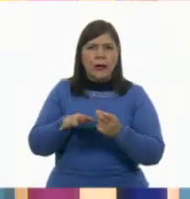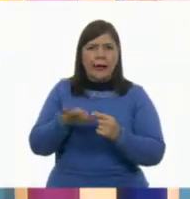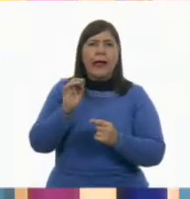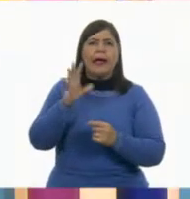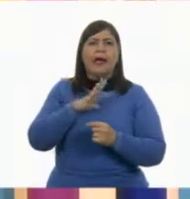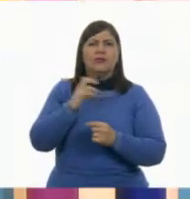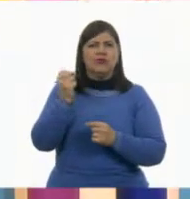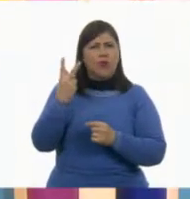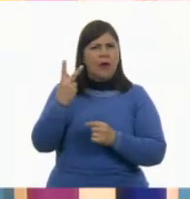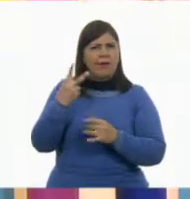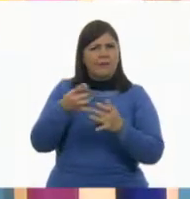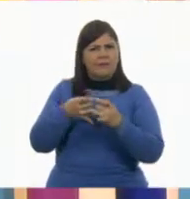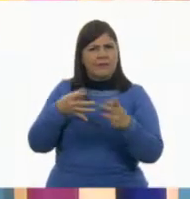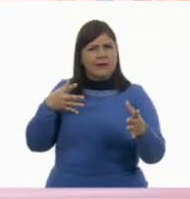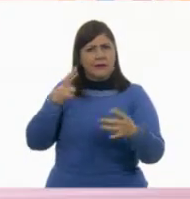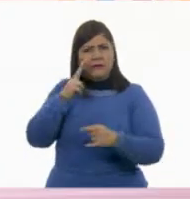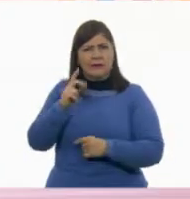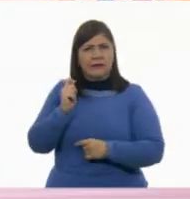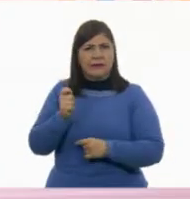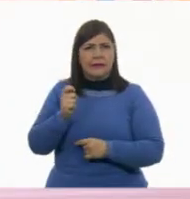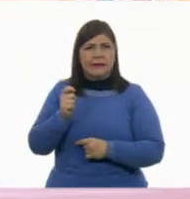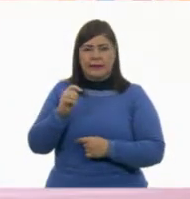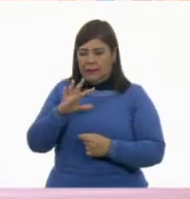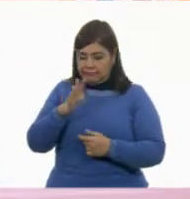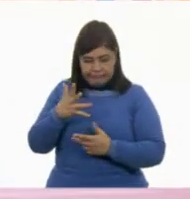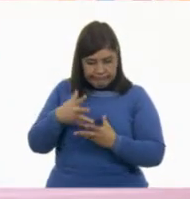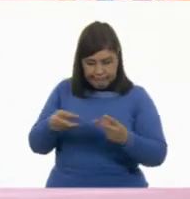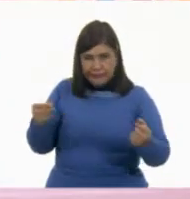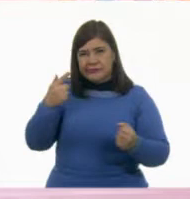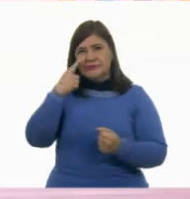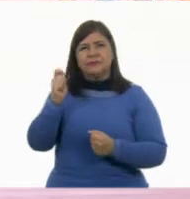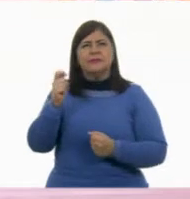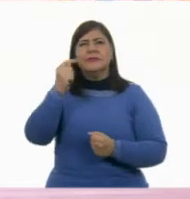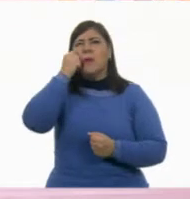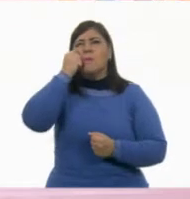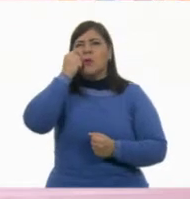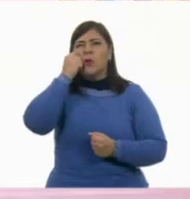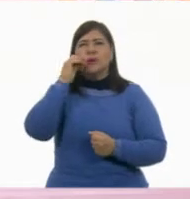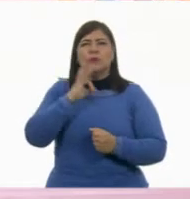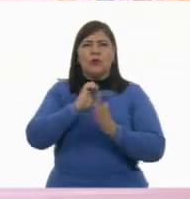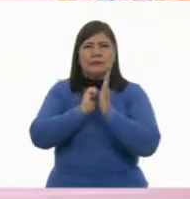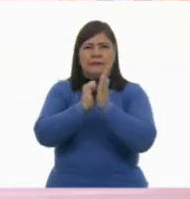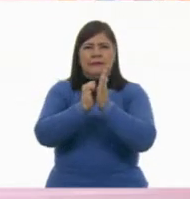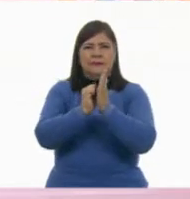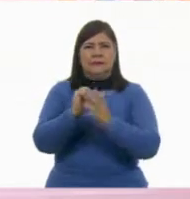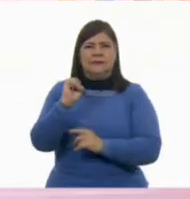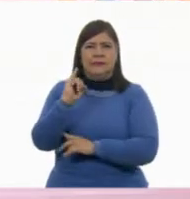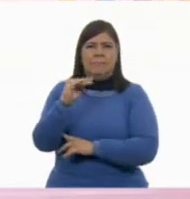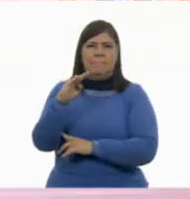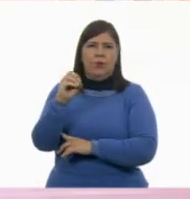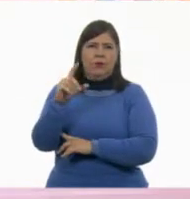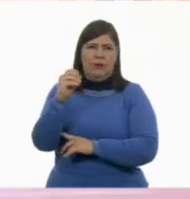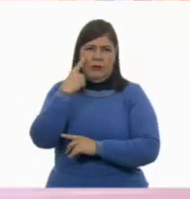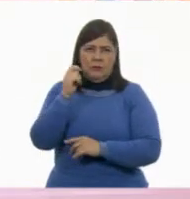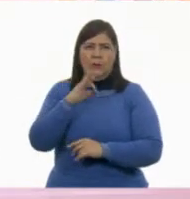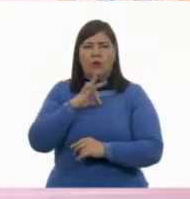Teníamos dos flechas. Se escondió la otra flecha. Bueno, un círculo. Podemos hacer un